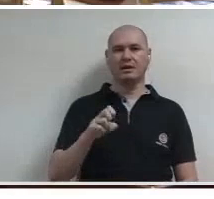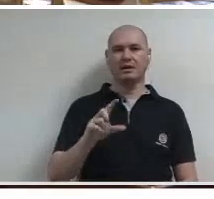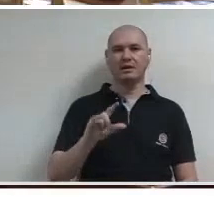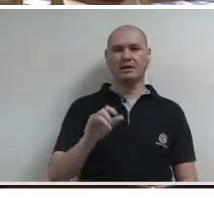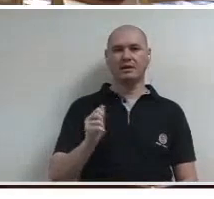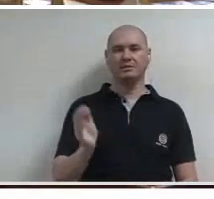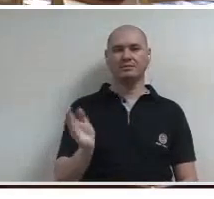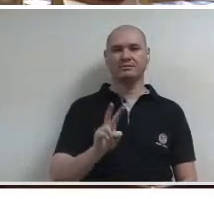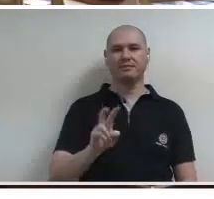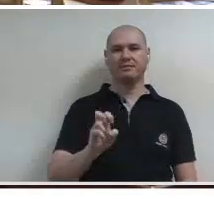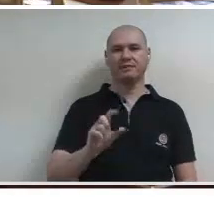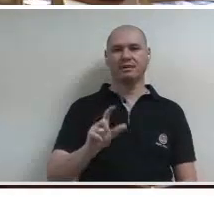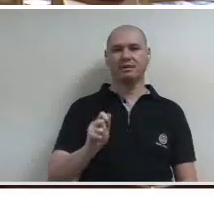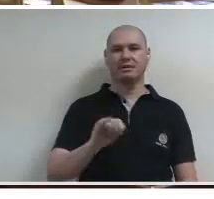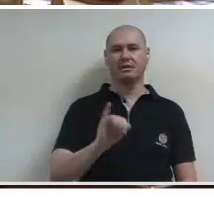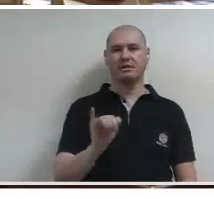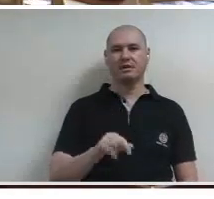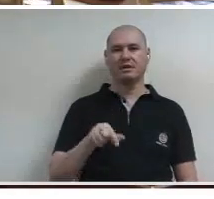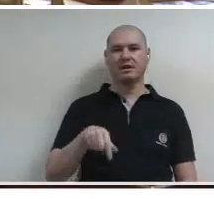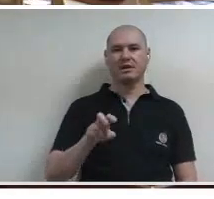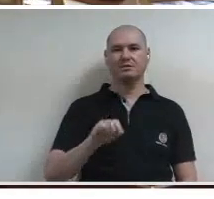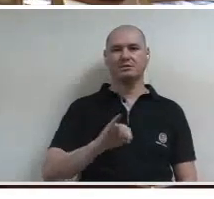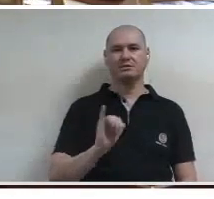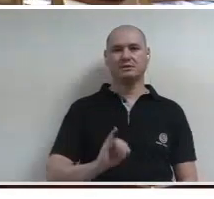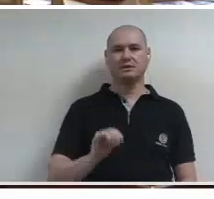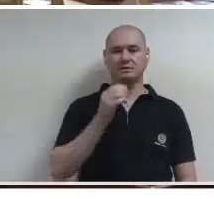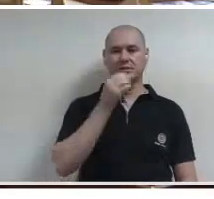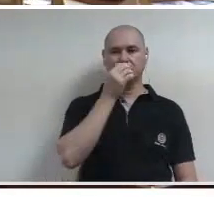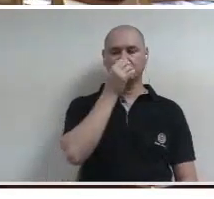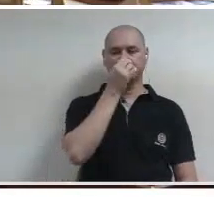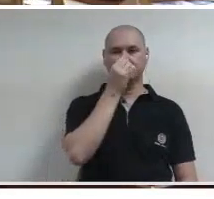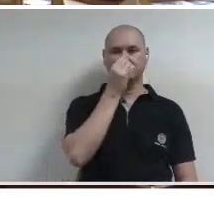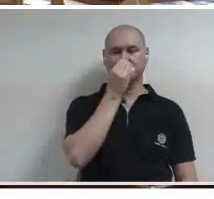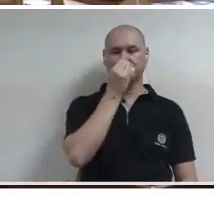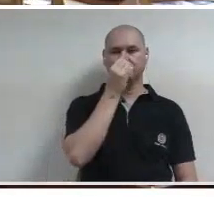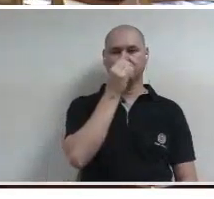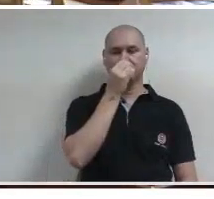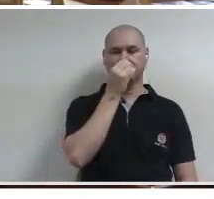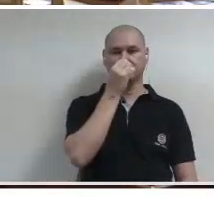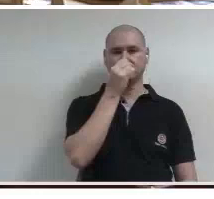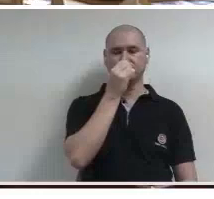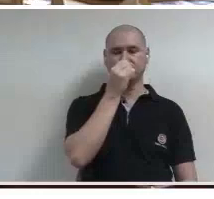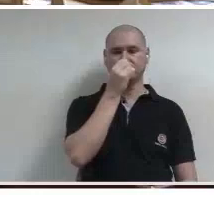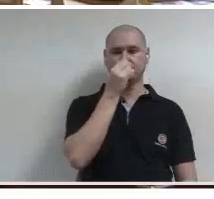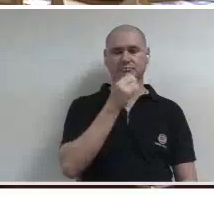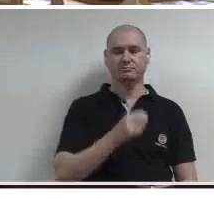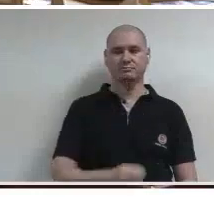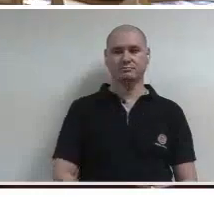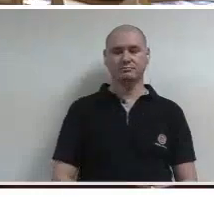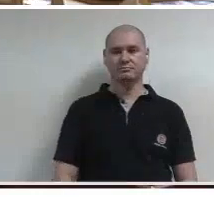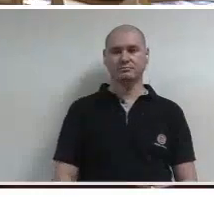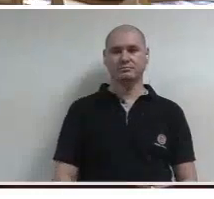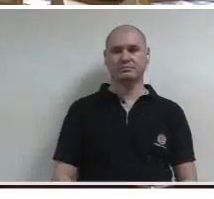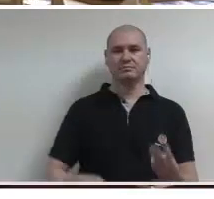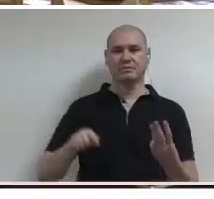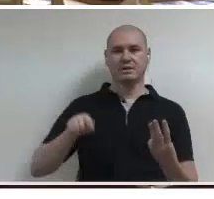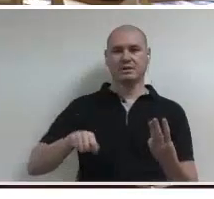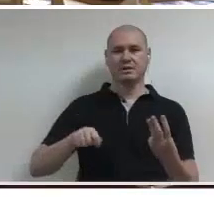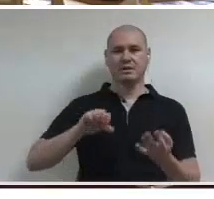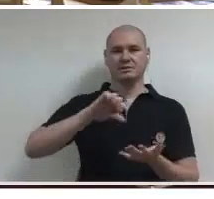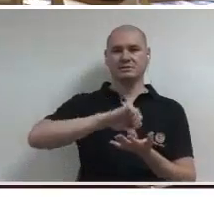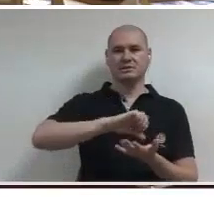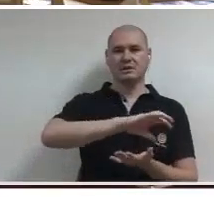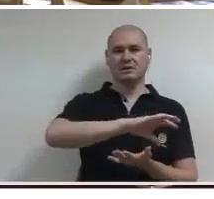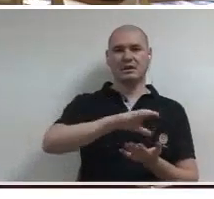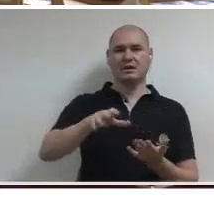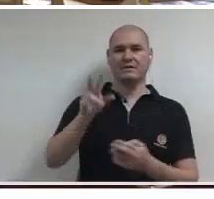Defensora Curuguatú, la abogada Angélica María Velázquez Gómez. Bella Ico Atecoa. Ternas de la circunscripción judicial de Central, un